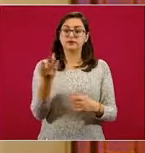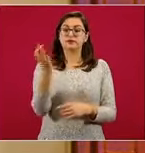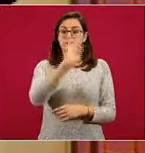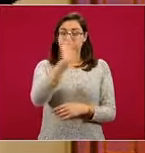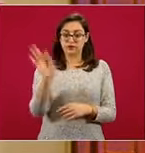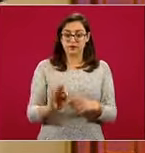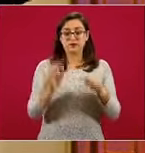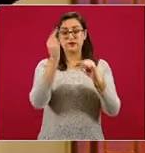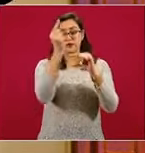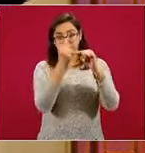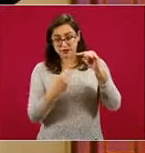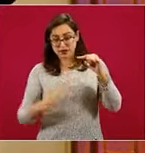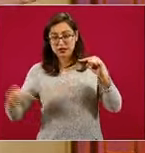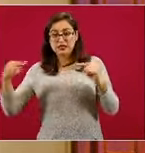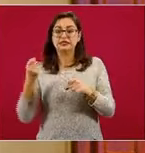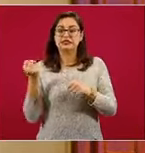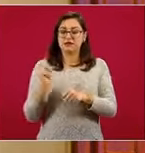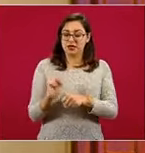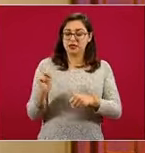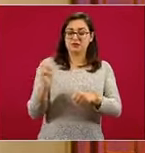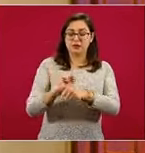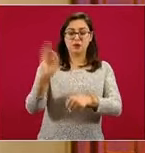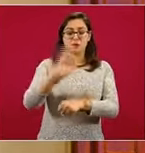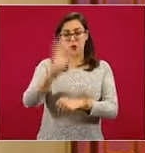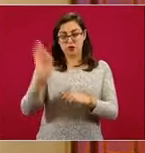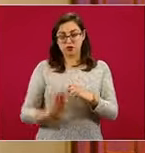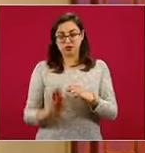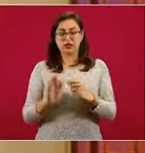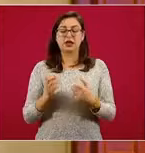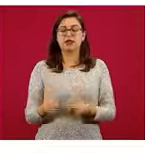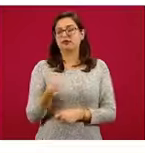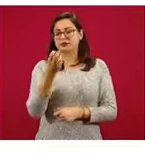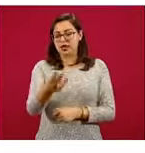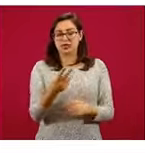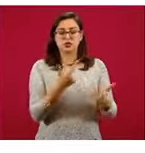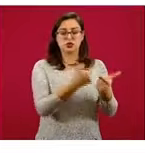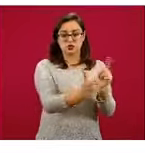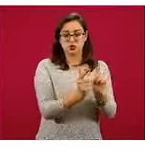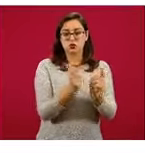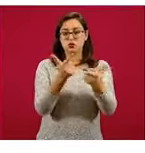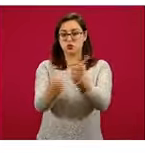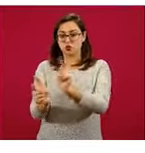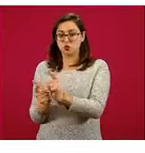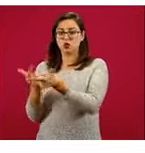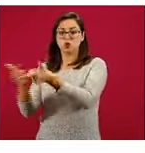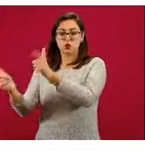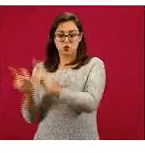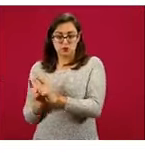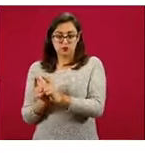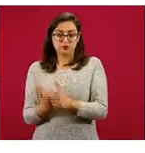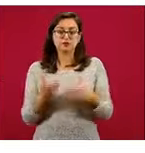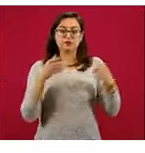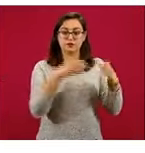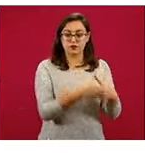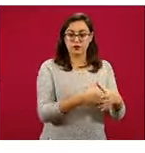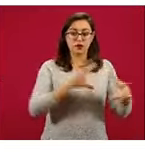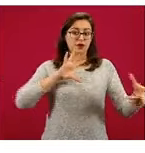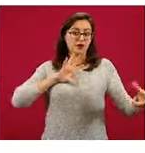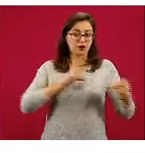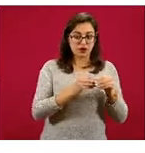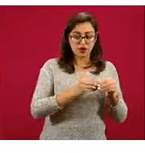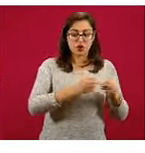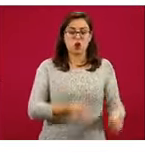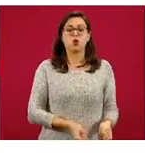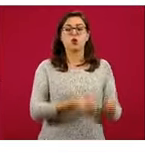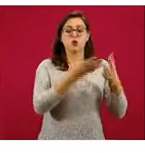porcentaje de cambio que hay semana con semana para 3 grupos. Aquí vemos precisamente los de casos acumulados, veremos los de